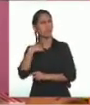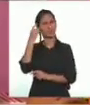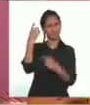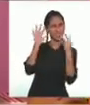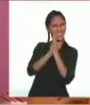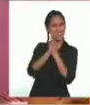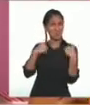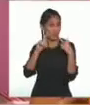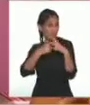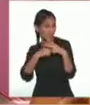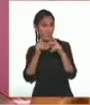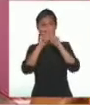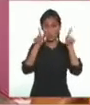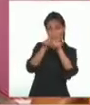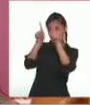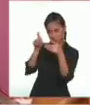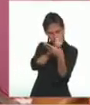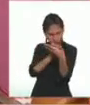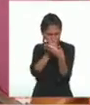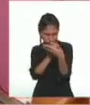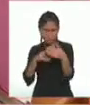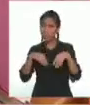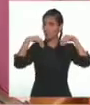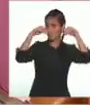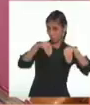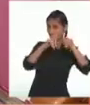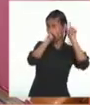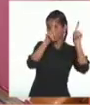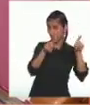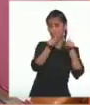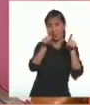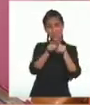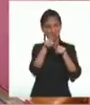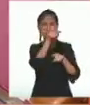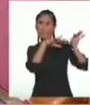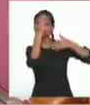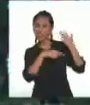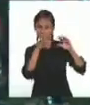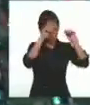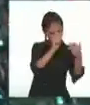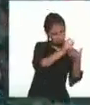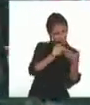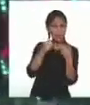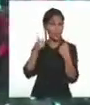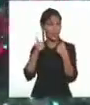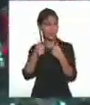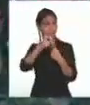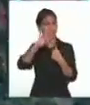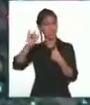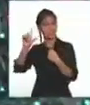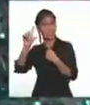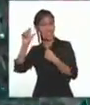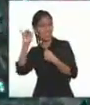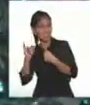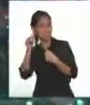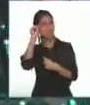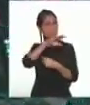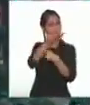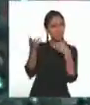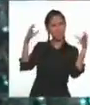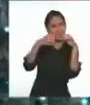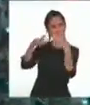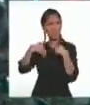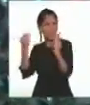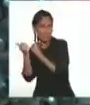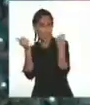estoy lista para empezar a hacer mis tarjetas. Pienso elaborar preguntas e indicaciones como en el juego que hemos jugado. Muy bien, Iyari. Recuerden que son un equipo y